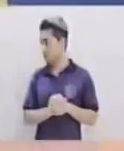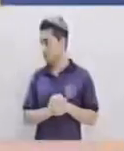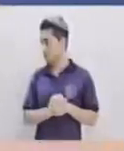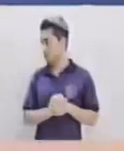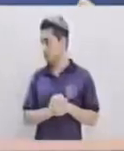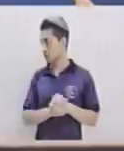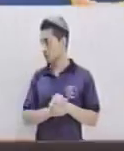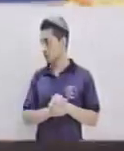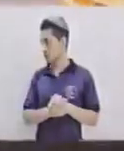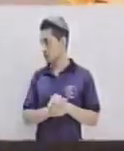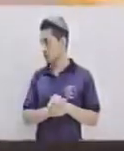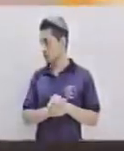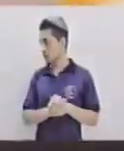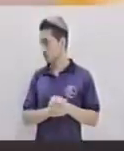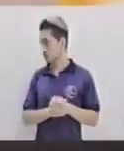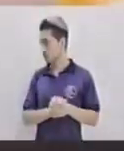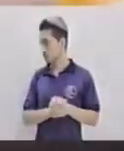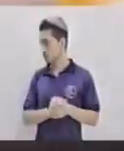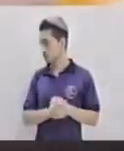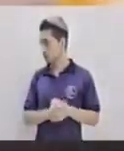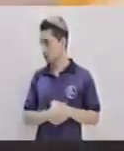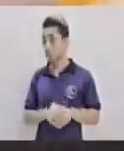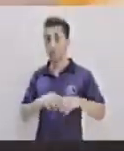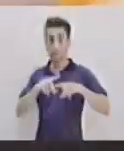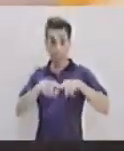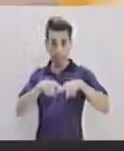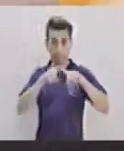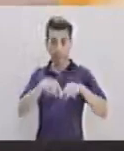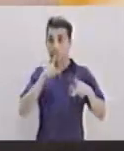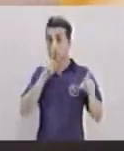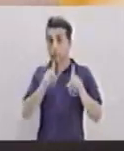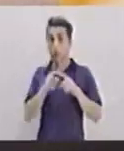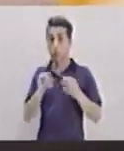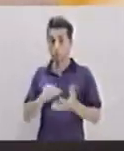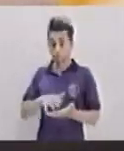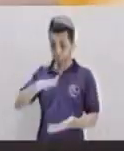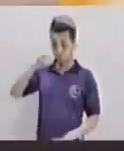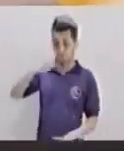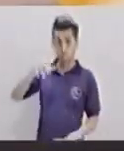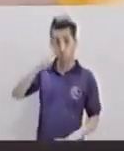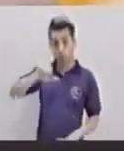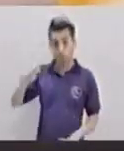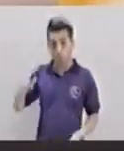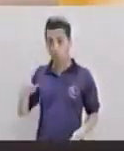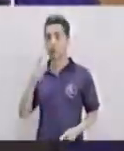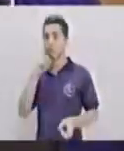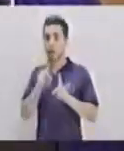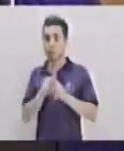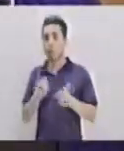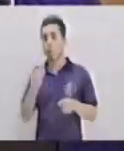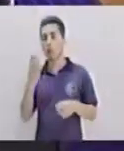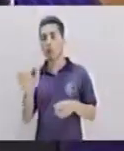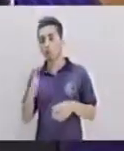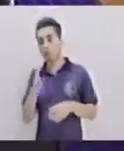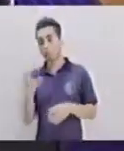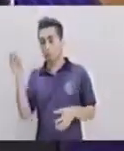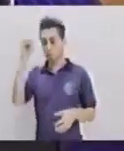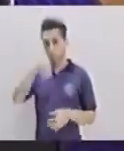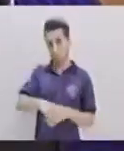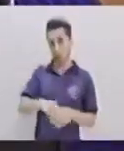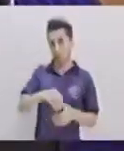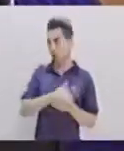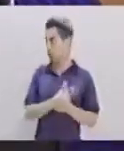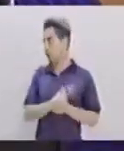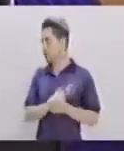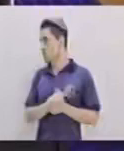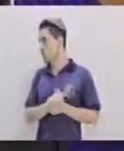Depende de la cantidad de agua, también sería la cantidad de peces que podríamos colocar dentro de esta pecera, ¿verdad? Muy bien, vamos a